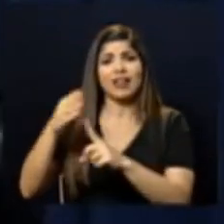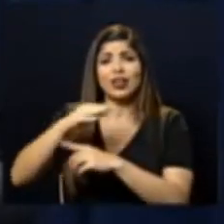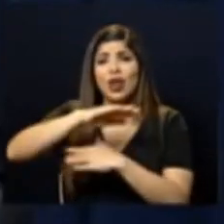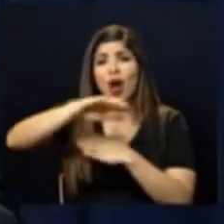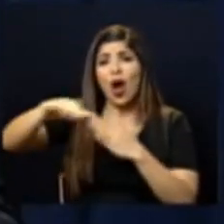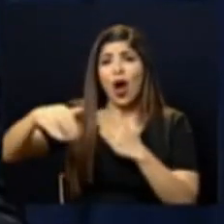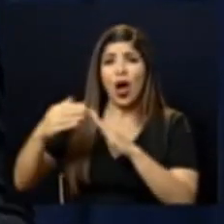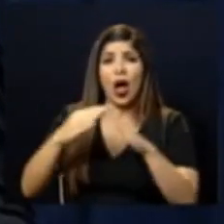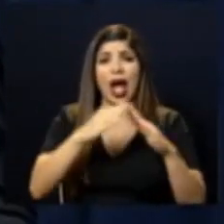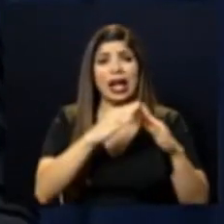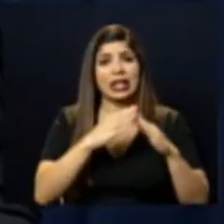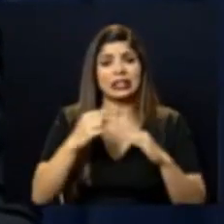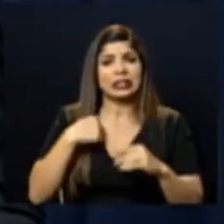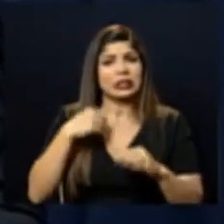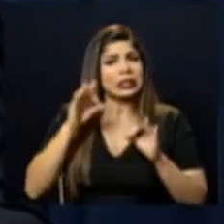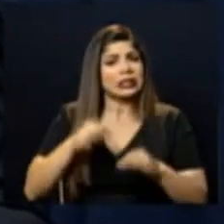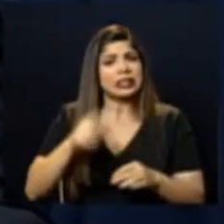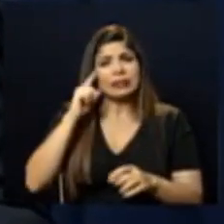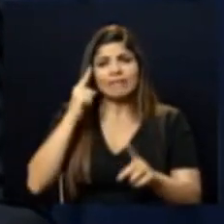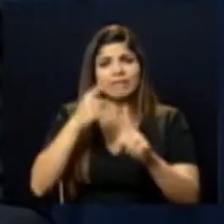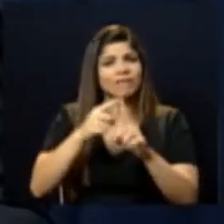los hogares.